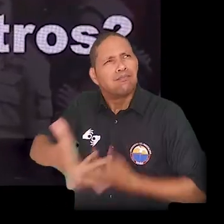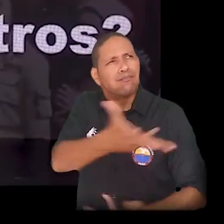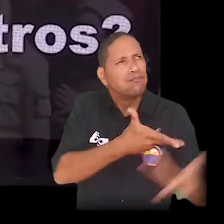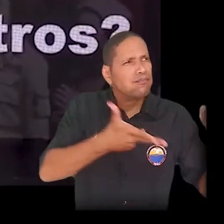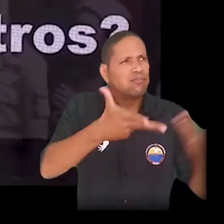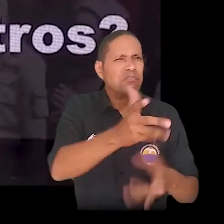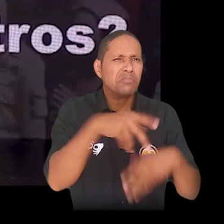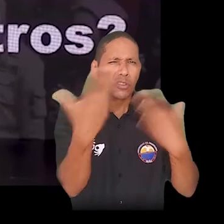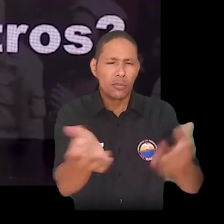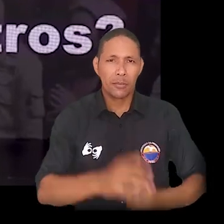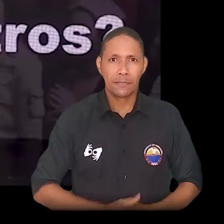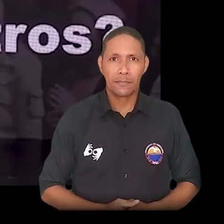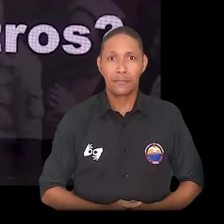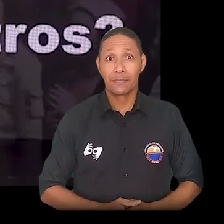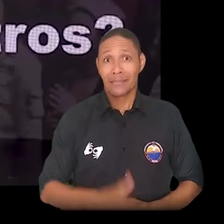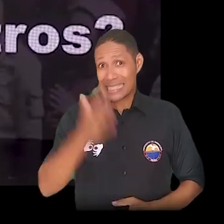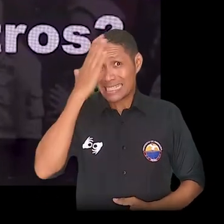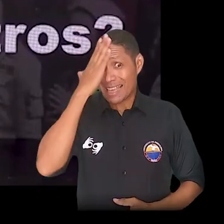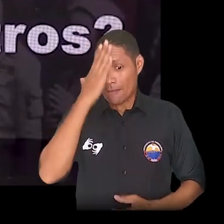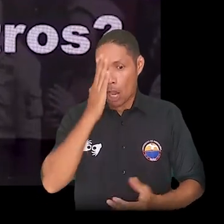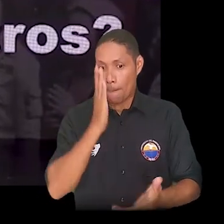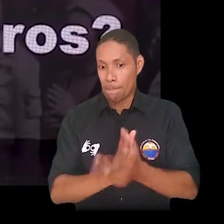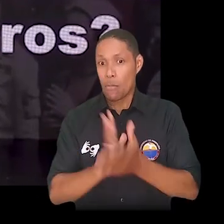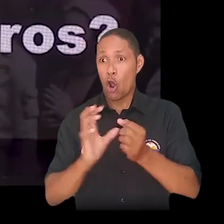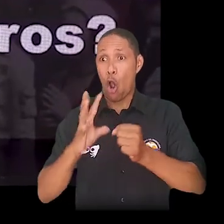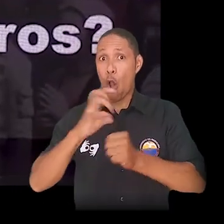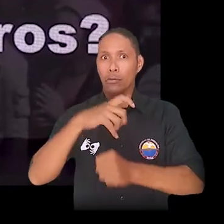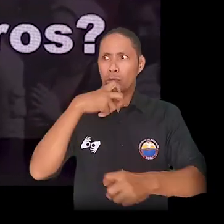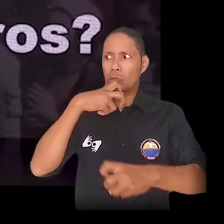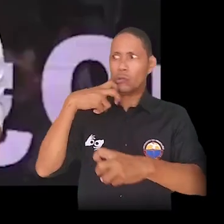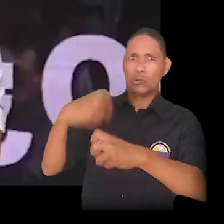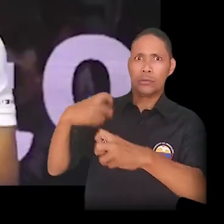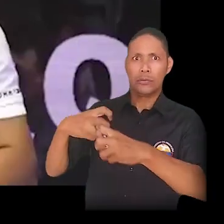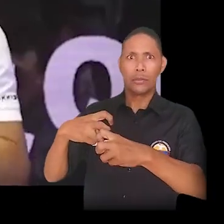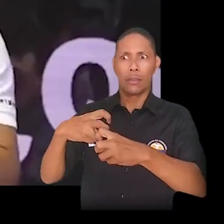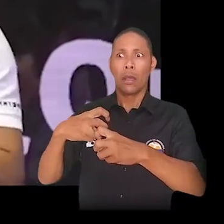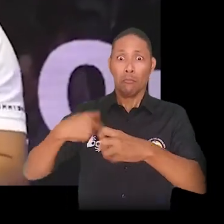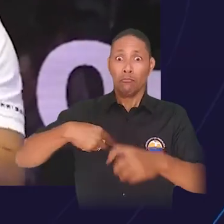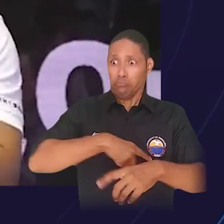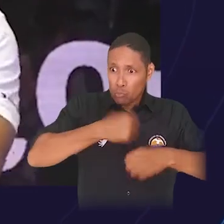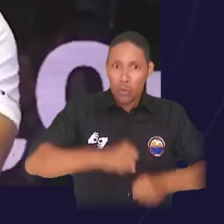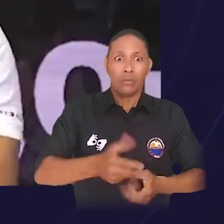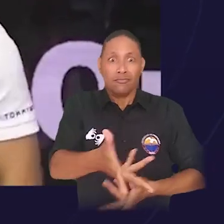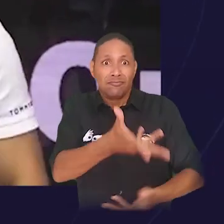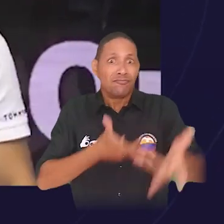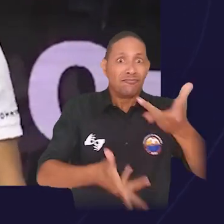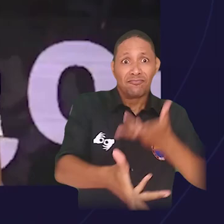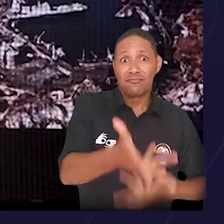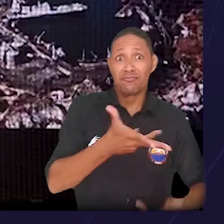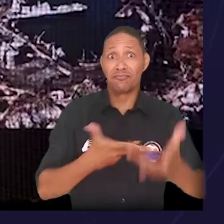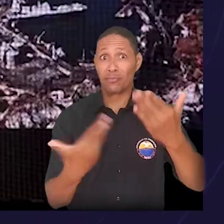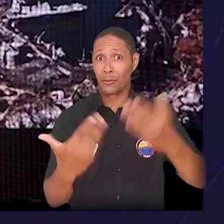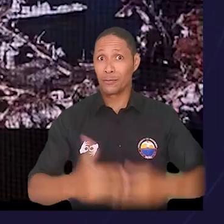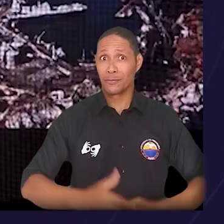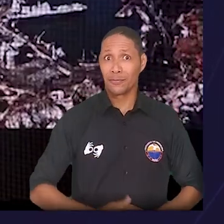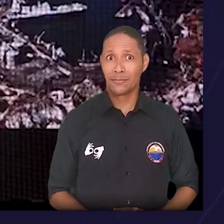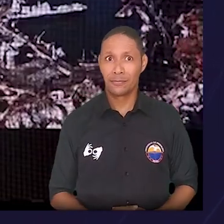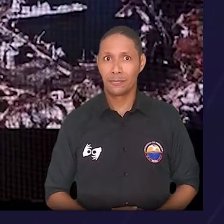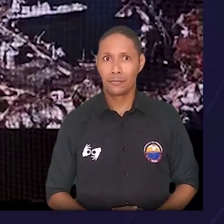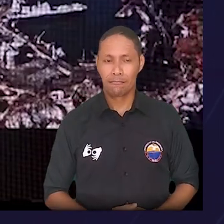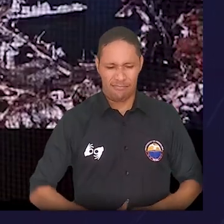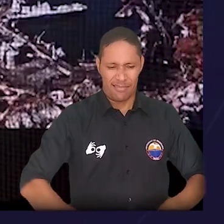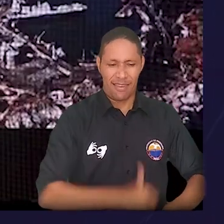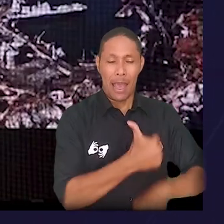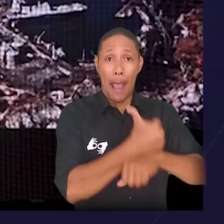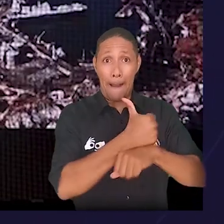por los otros? Porque no importa lo difícil del COVID, no importa lo difícil de la situación, siempre podremos hacer algo más por los otros. El rector de la